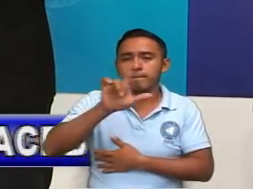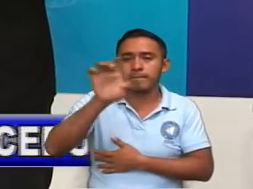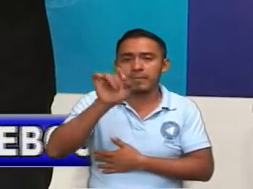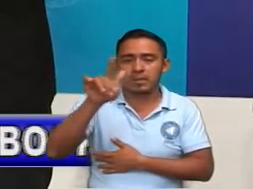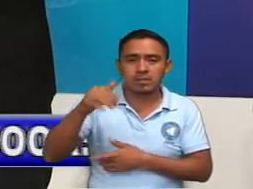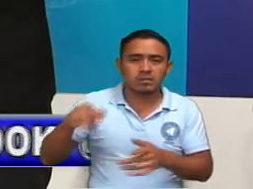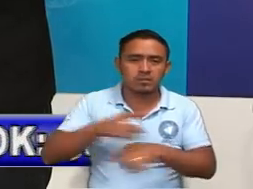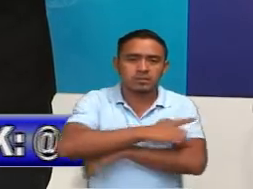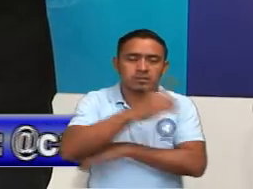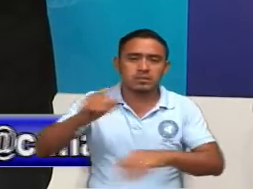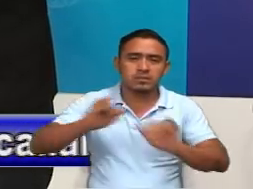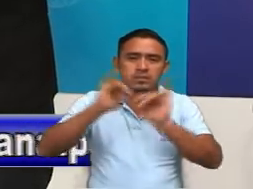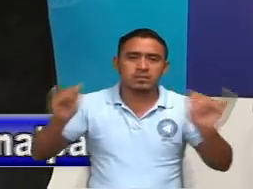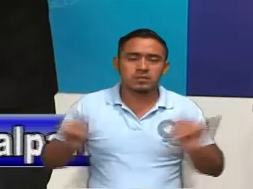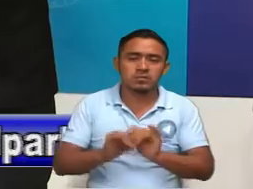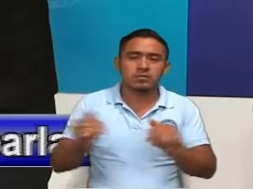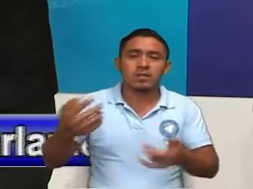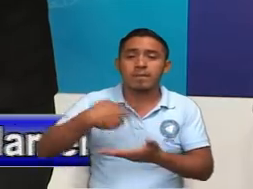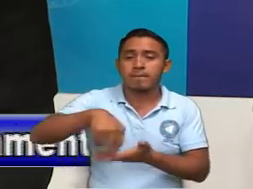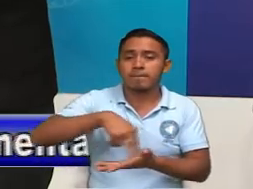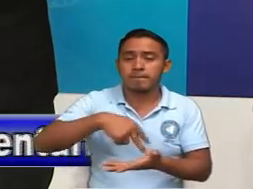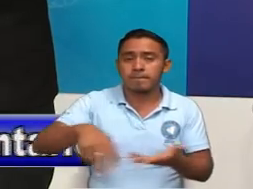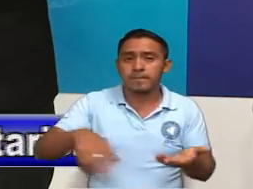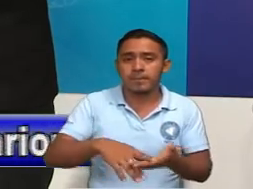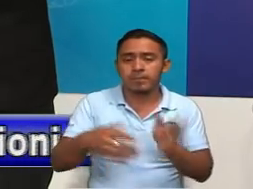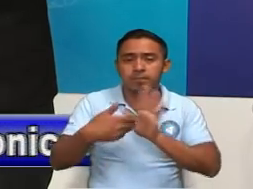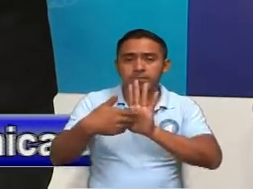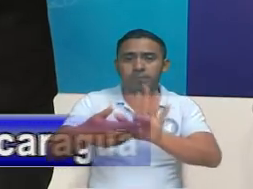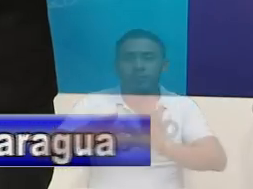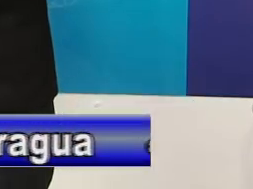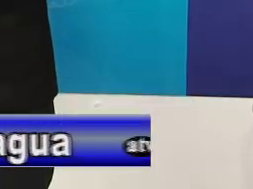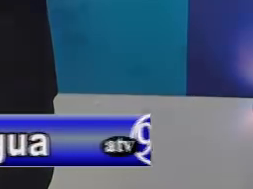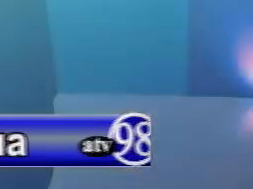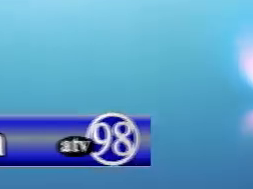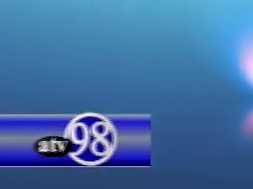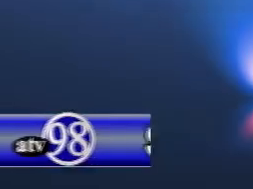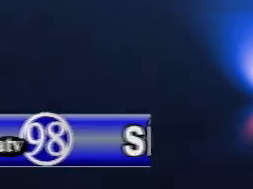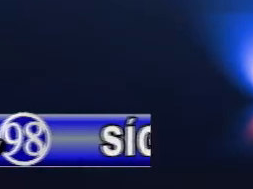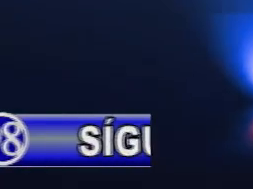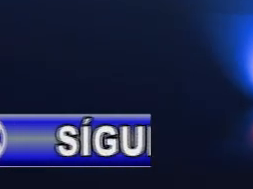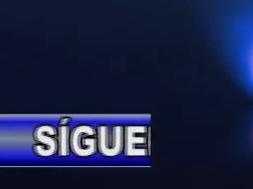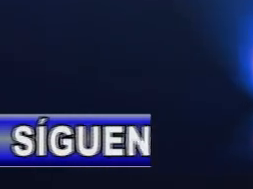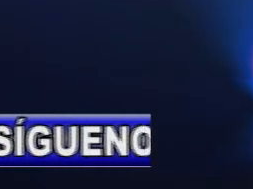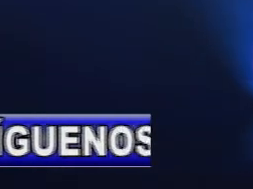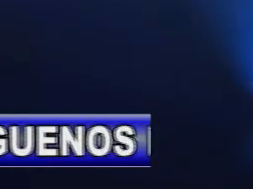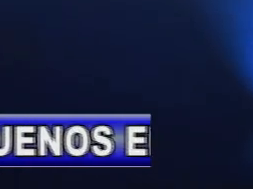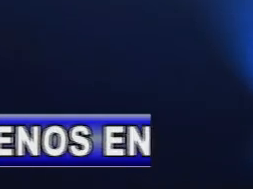del Día Internacional de la Danza. Los detalles se los presentamos a continuación.